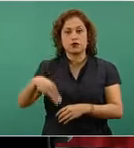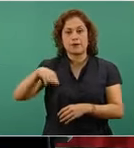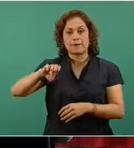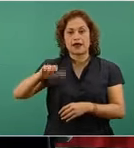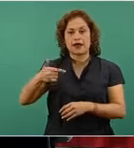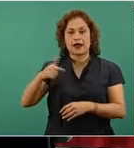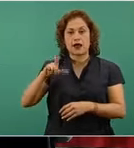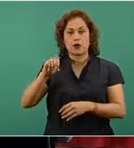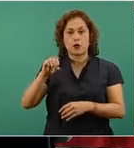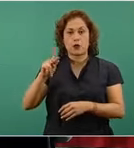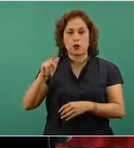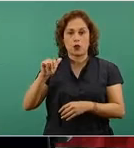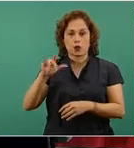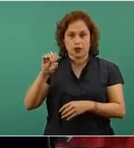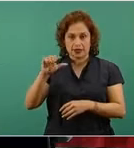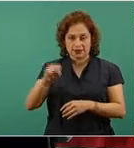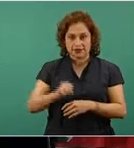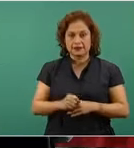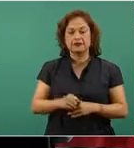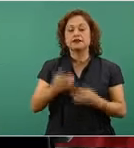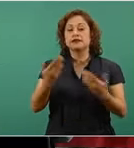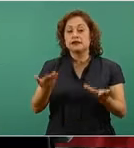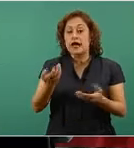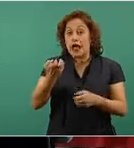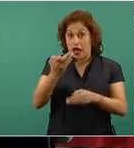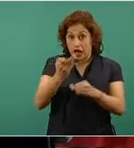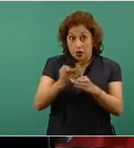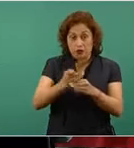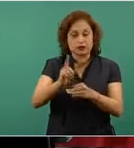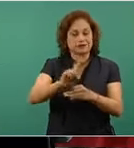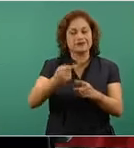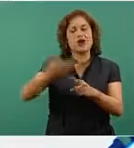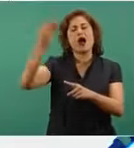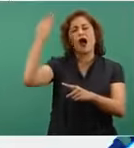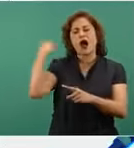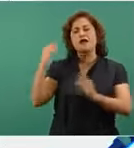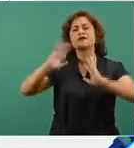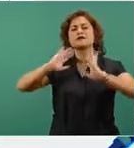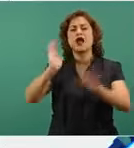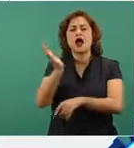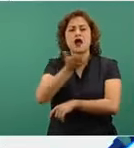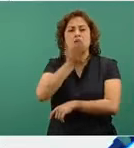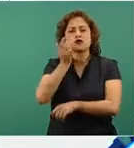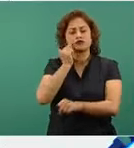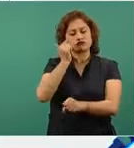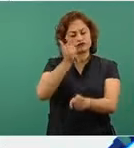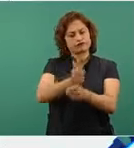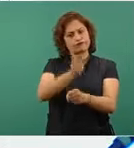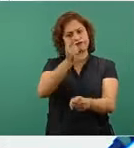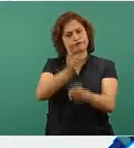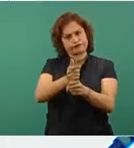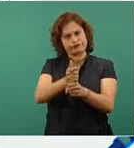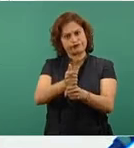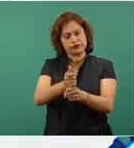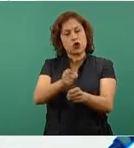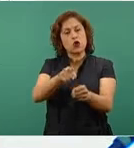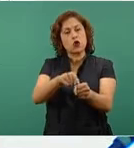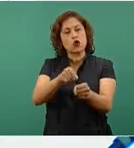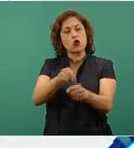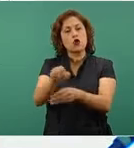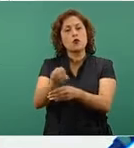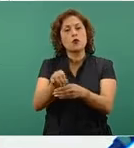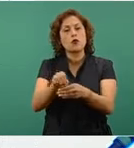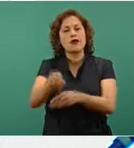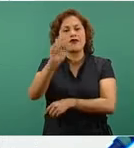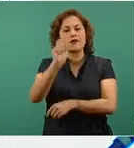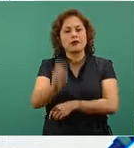en donde, no solo ahorita, sino a lo largo del tiempo, vemos la mayor cantidad de estos pares de municipios morados. Esto